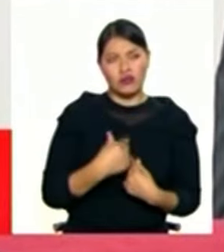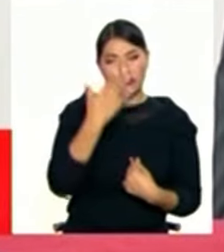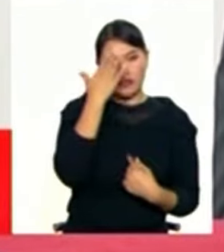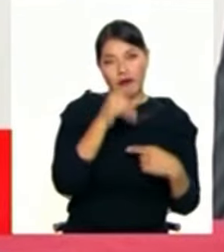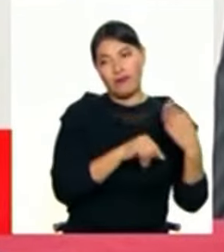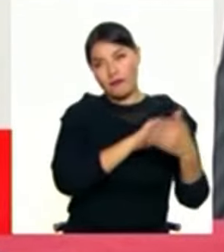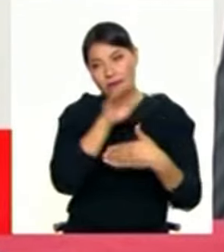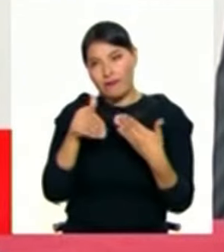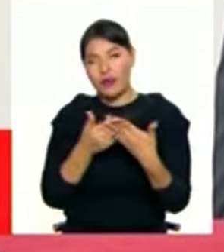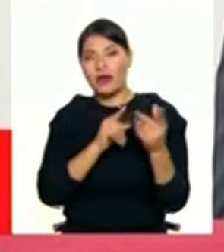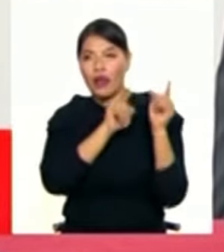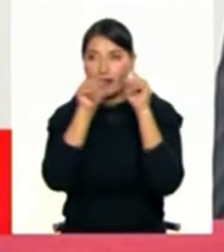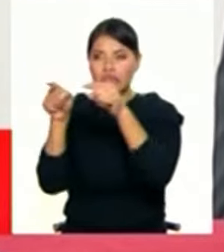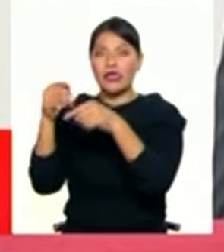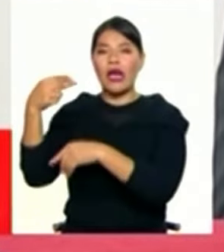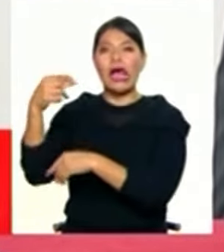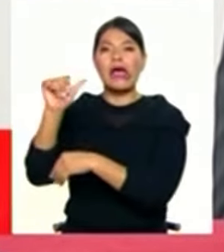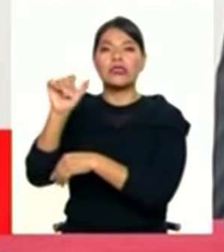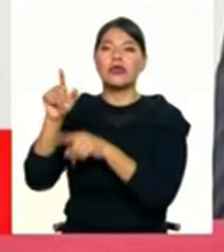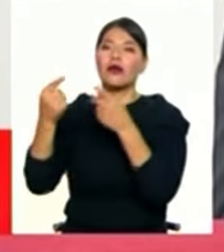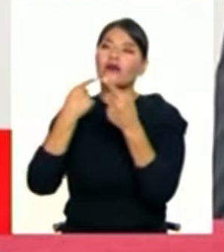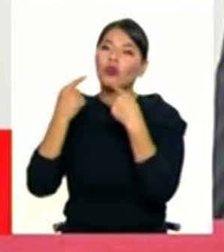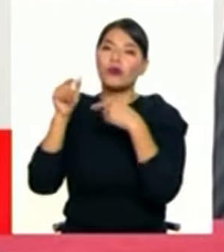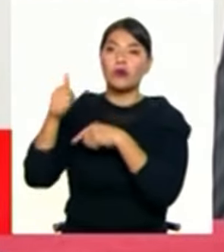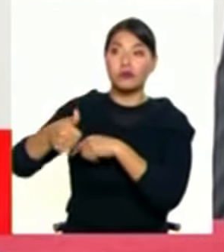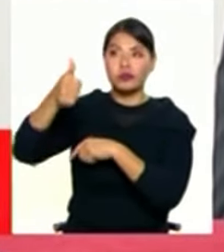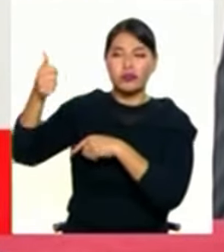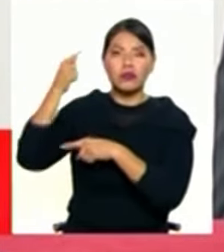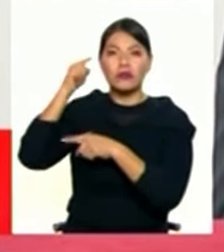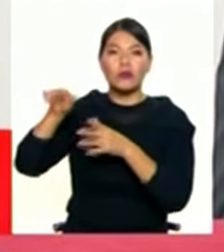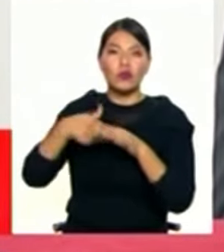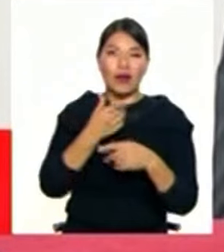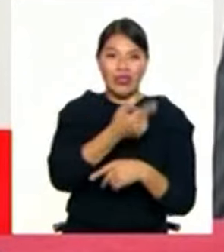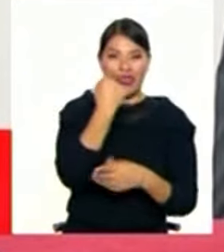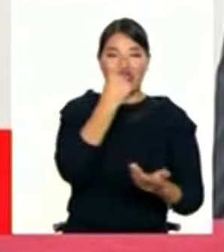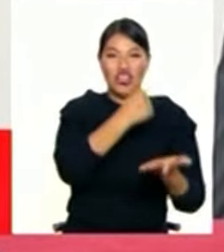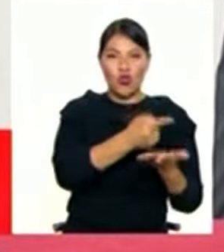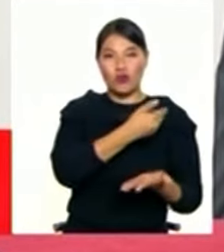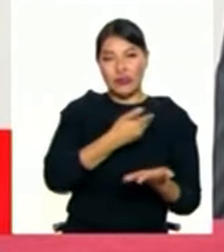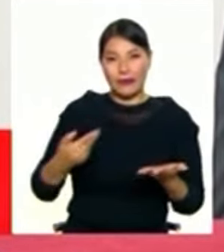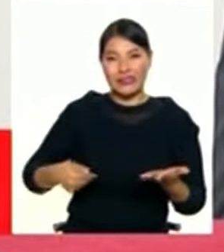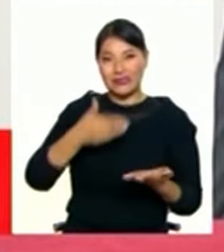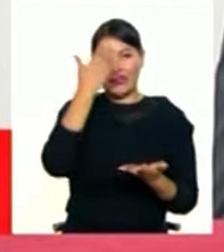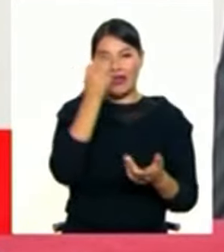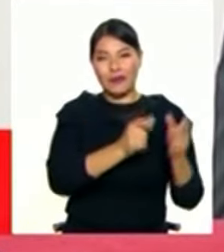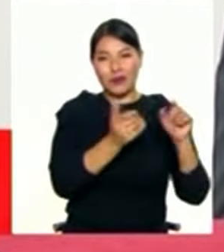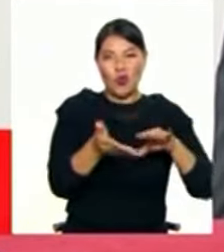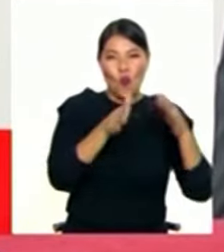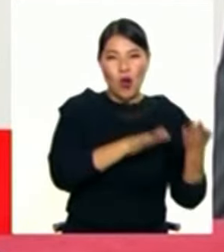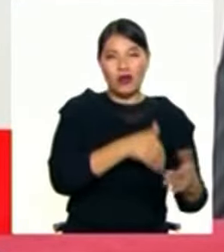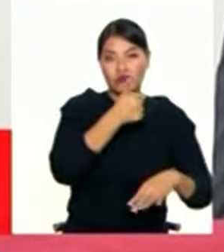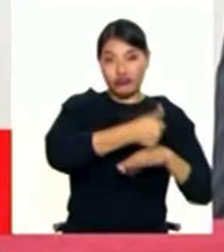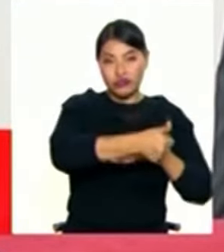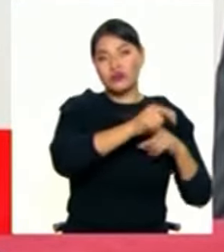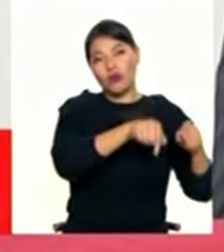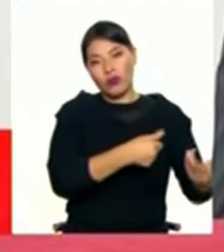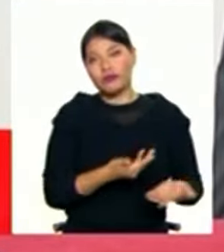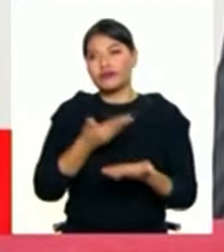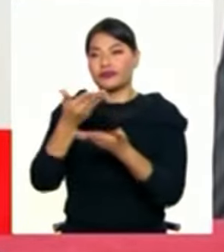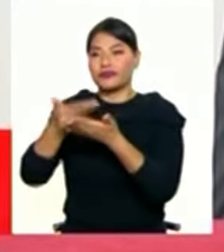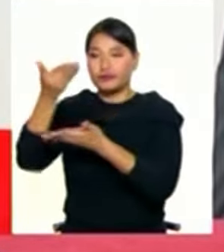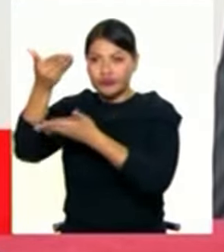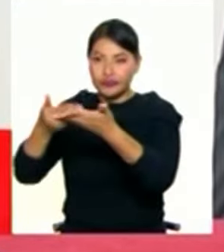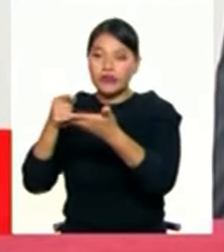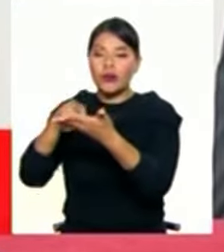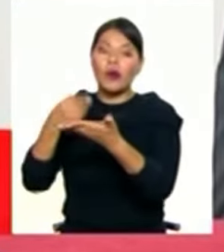el propósito de entrevistarse con las autoridades competentes de ese alto tribunal a efectos de hacer llegar